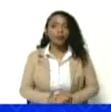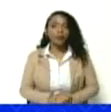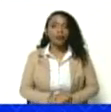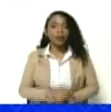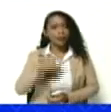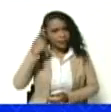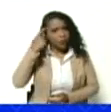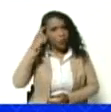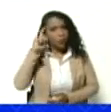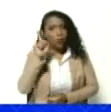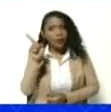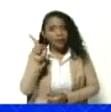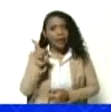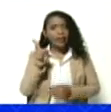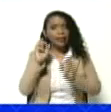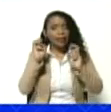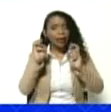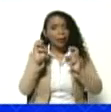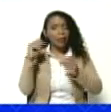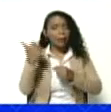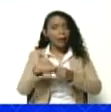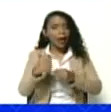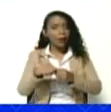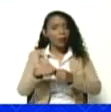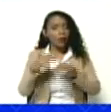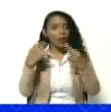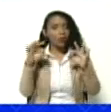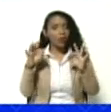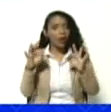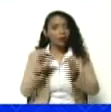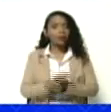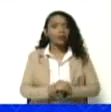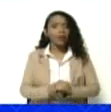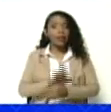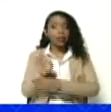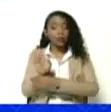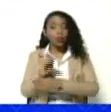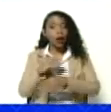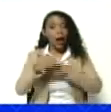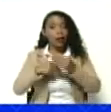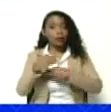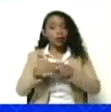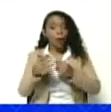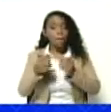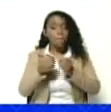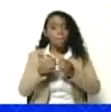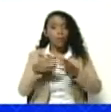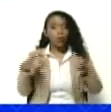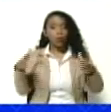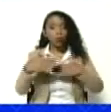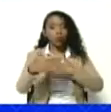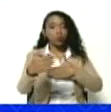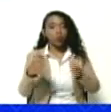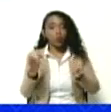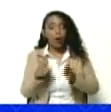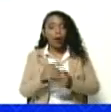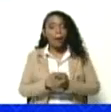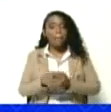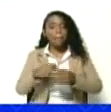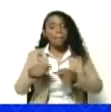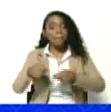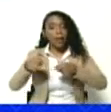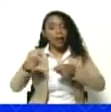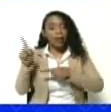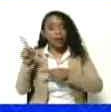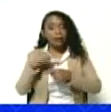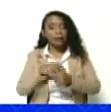Rememoremos que por esa condición natural de Maracaibo fue apetecida por el expansionismo mercantil que movió a las